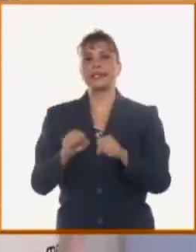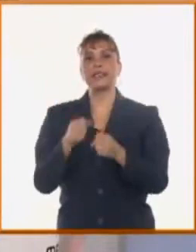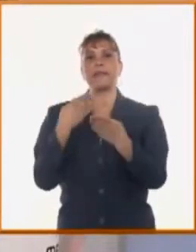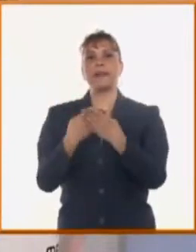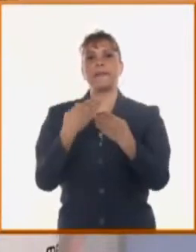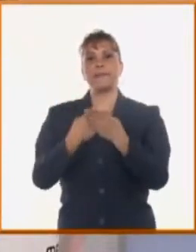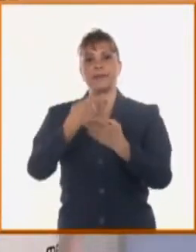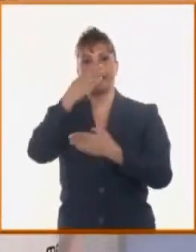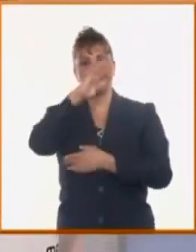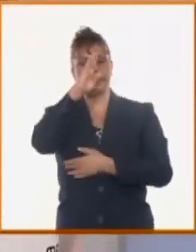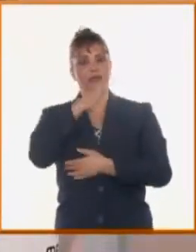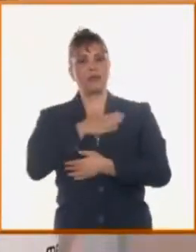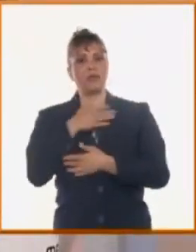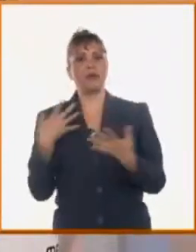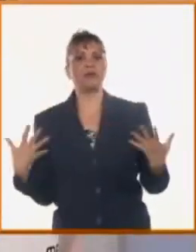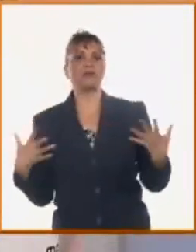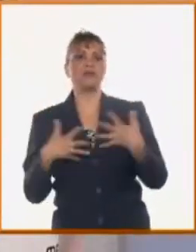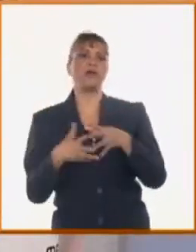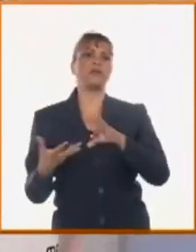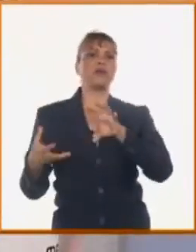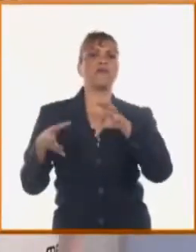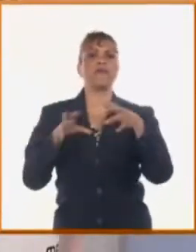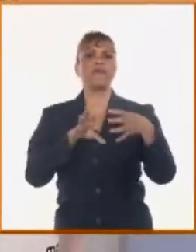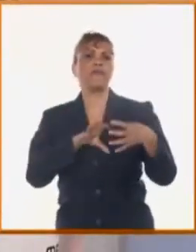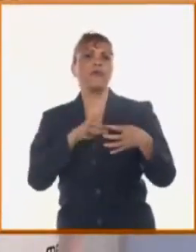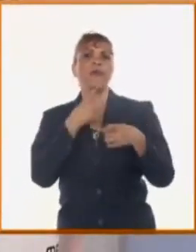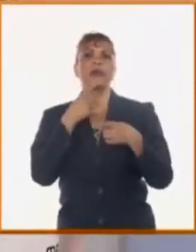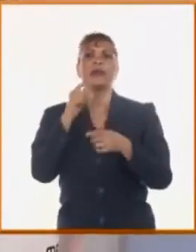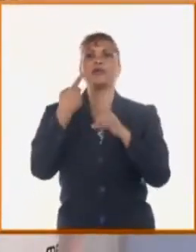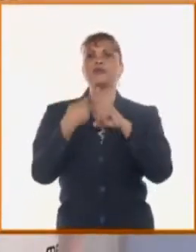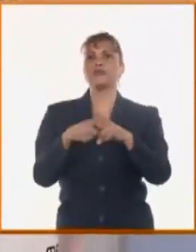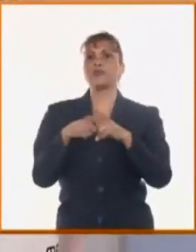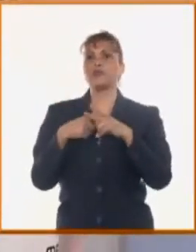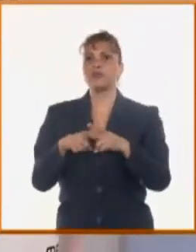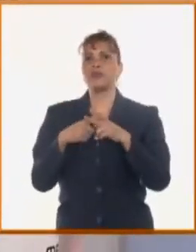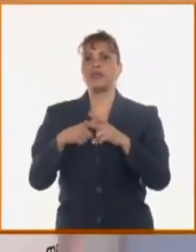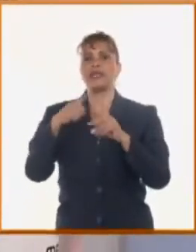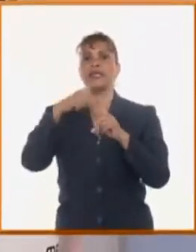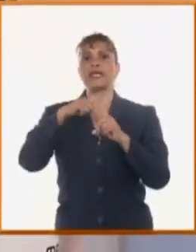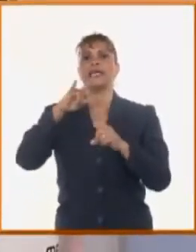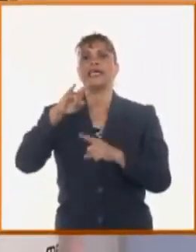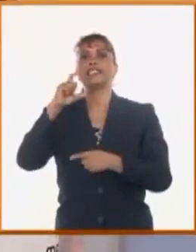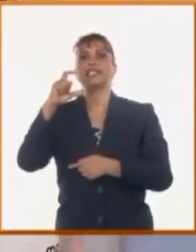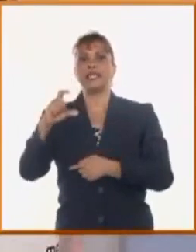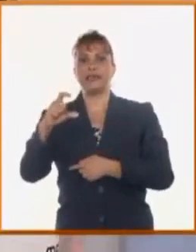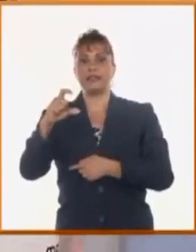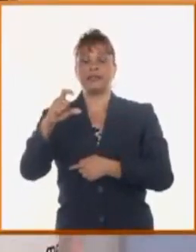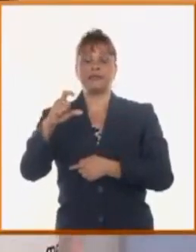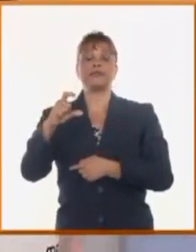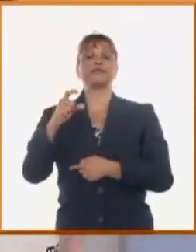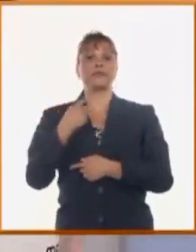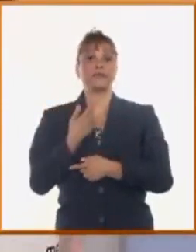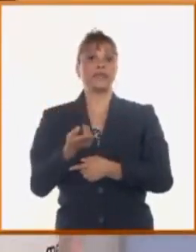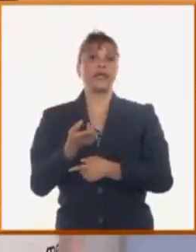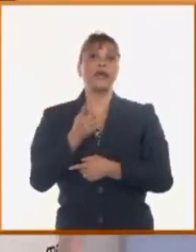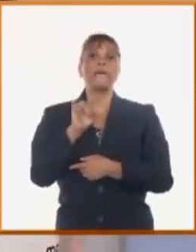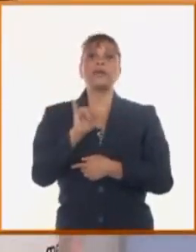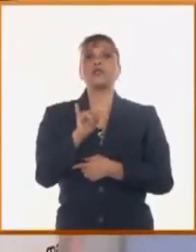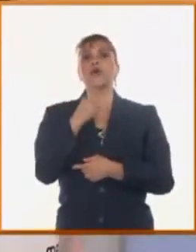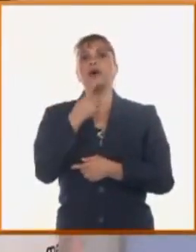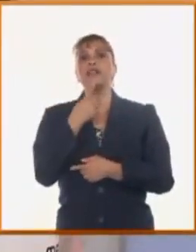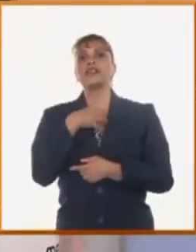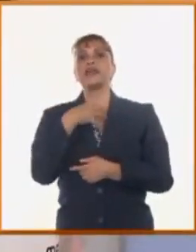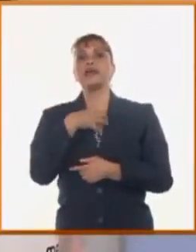cubano que está asociado de algún modo a las soluciones TIC. Sin embargo, vamos a tener un